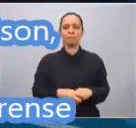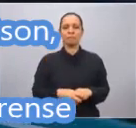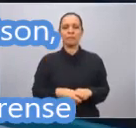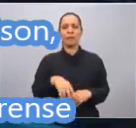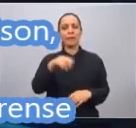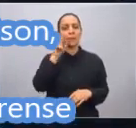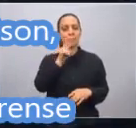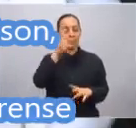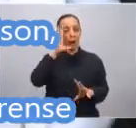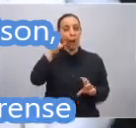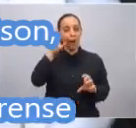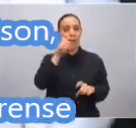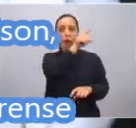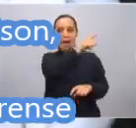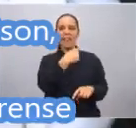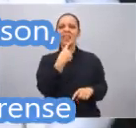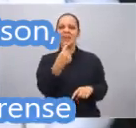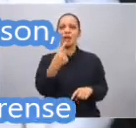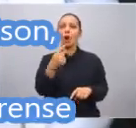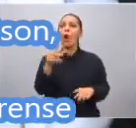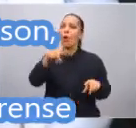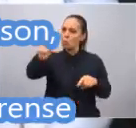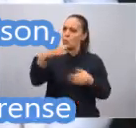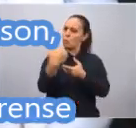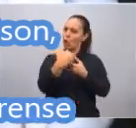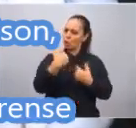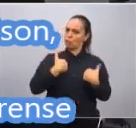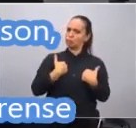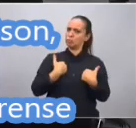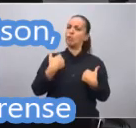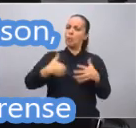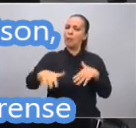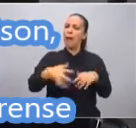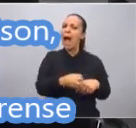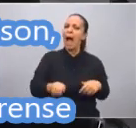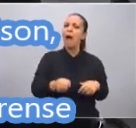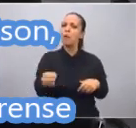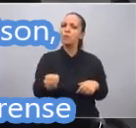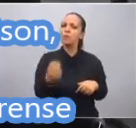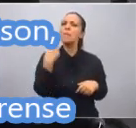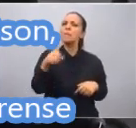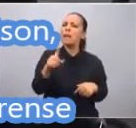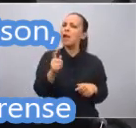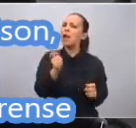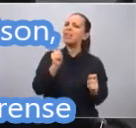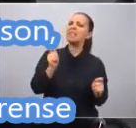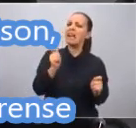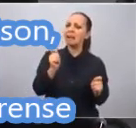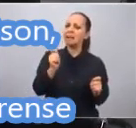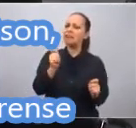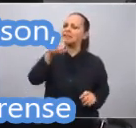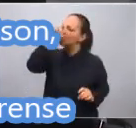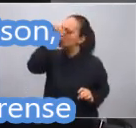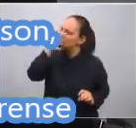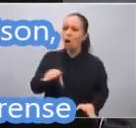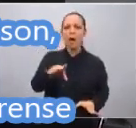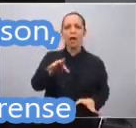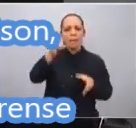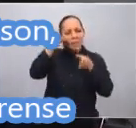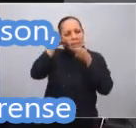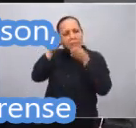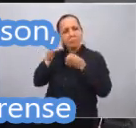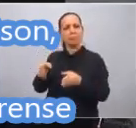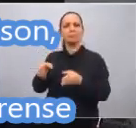diciendo que iba a hacer un ajuste, pero que el ajuste lo iba a pagar única y